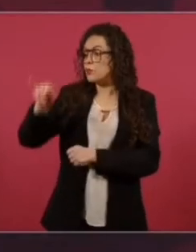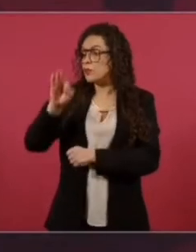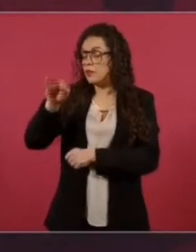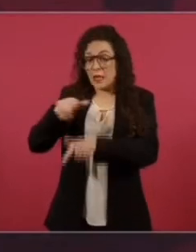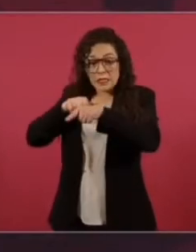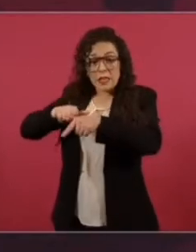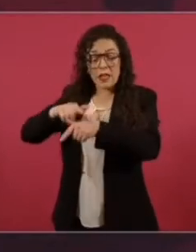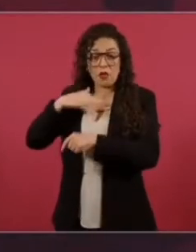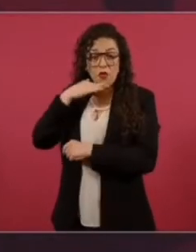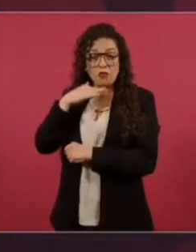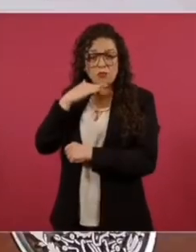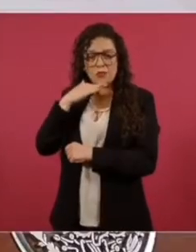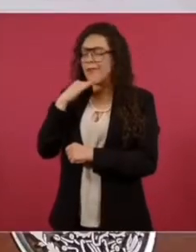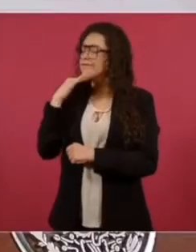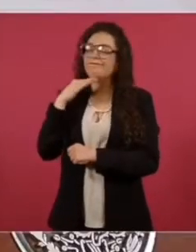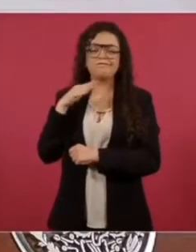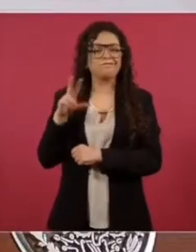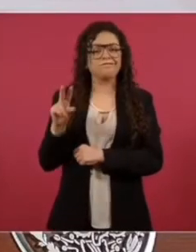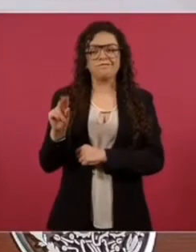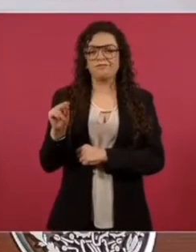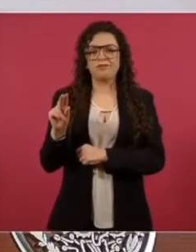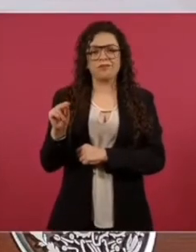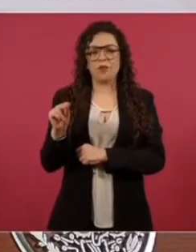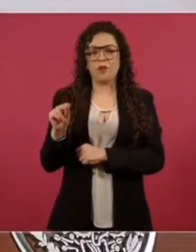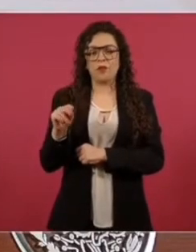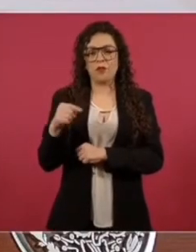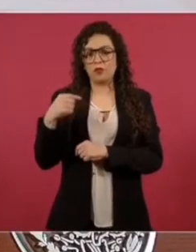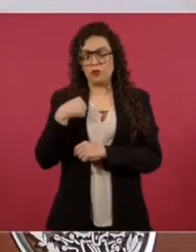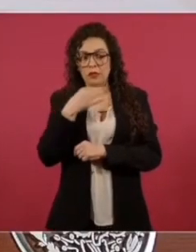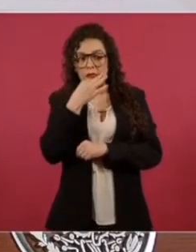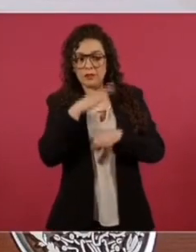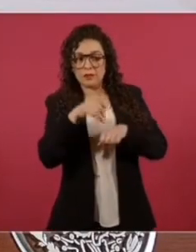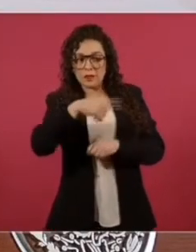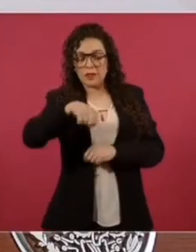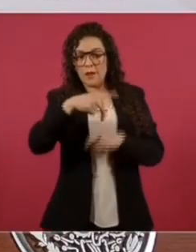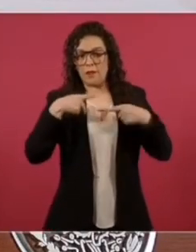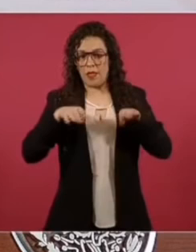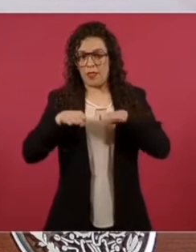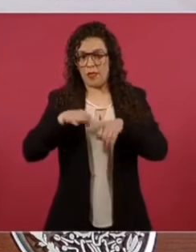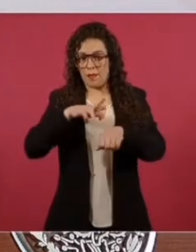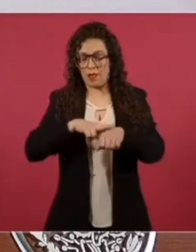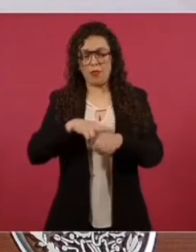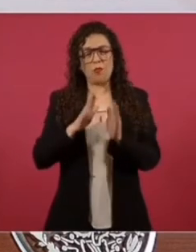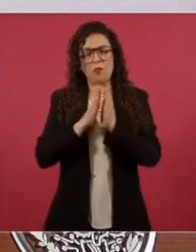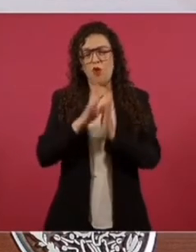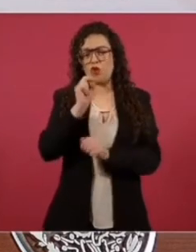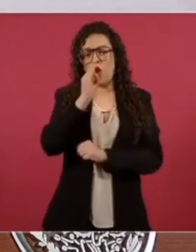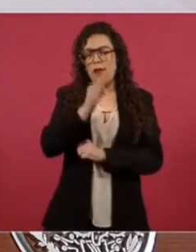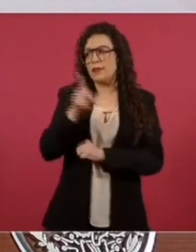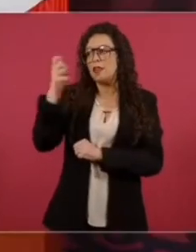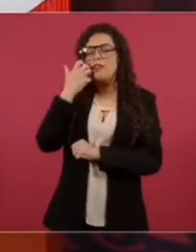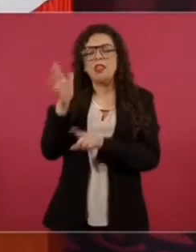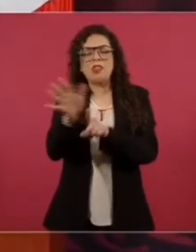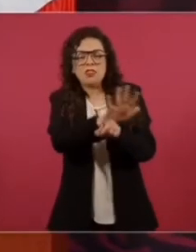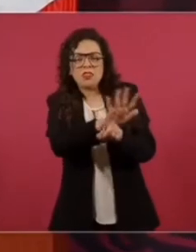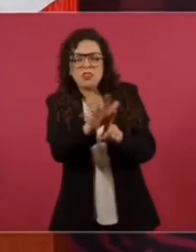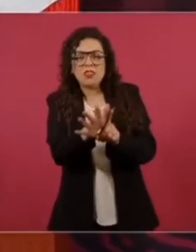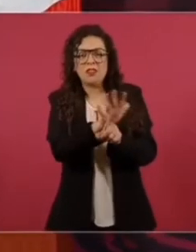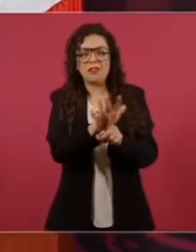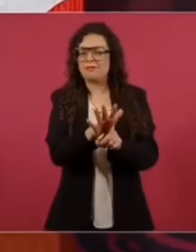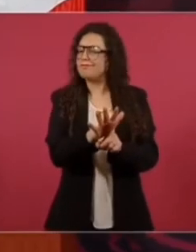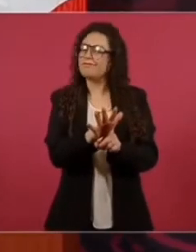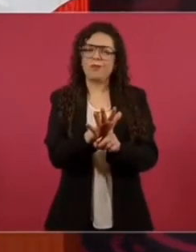dejen los trabajadores manipular, porque ellos no van a salir afectados, al contrario,